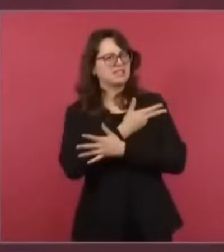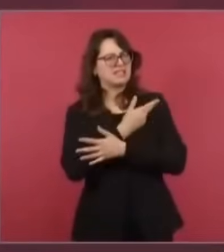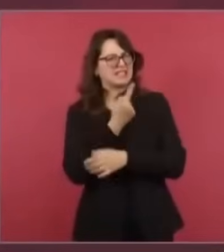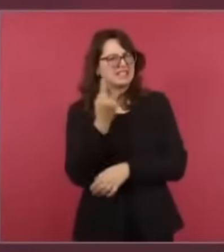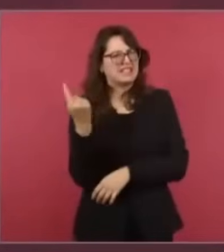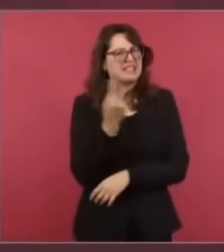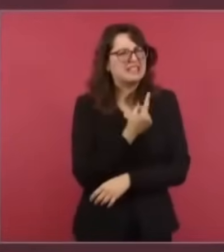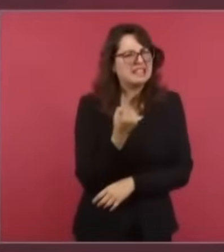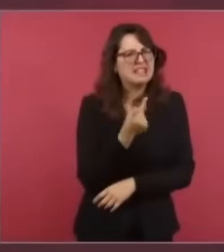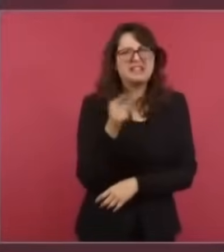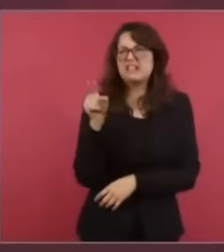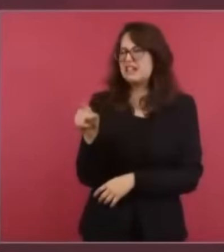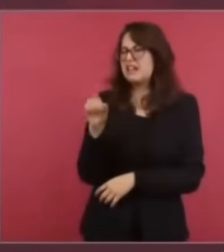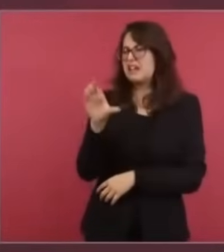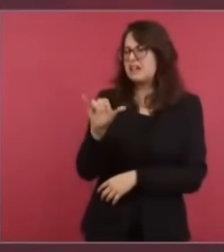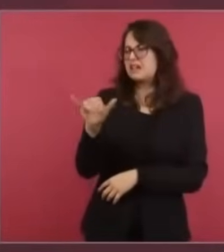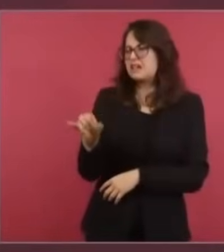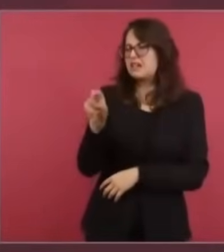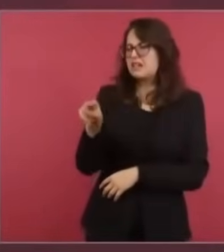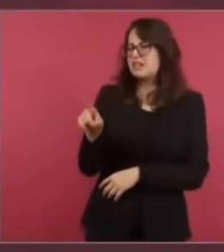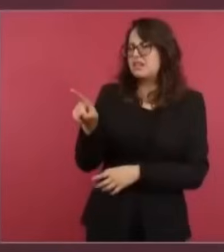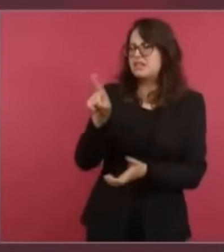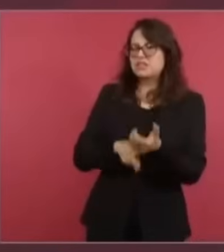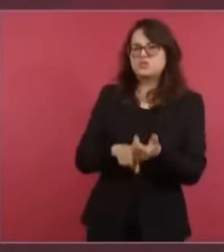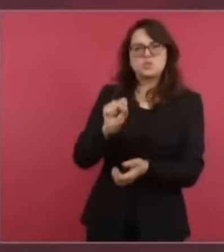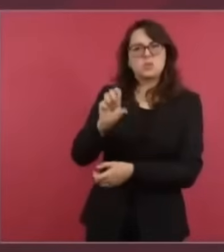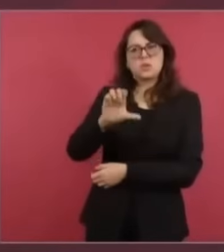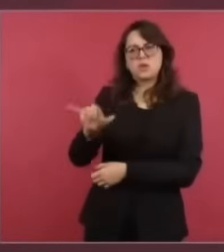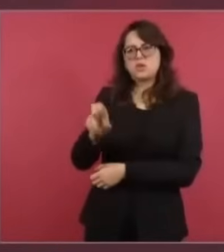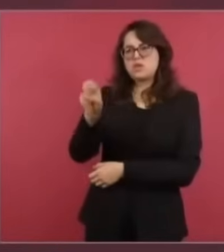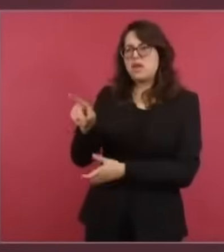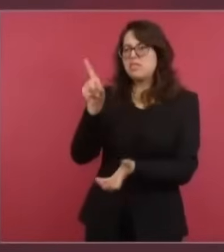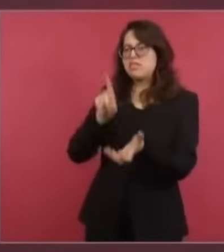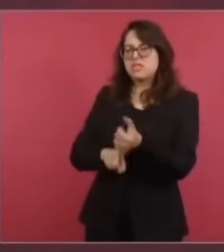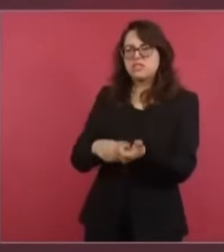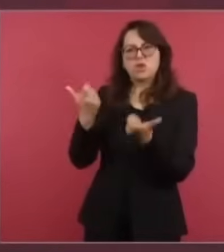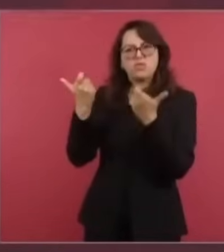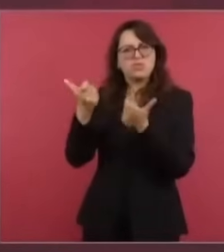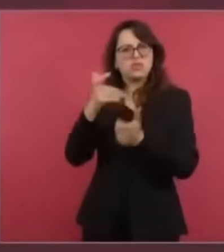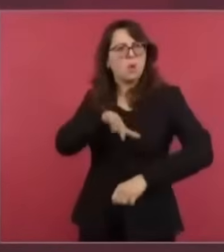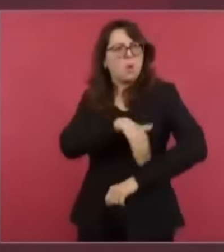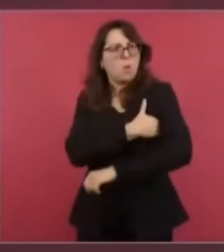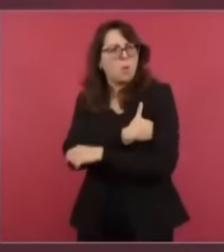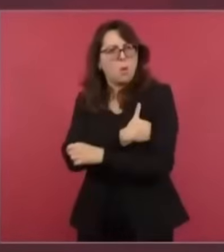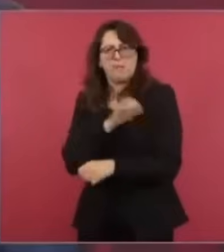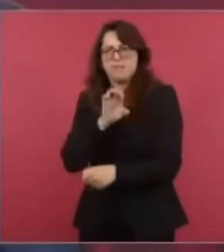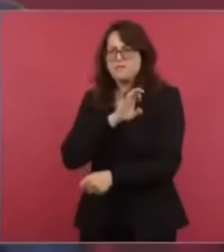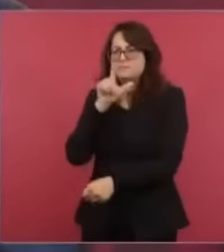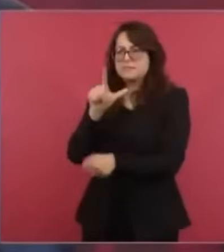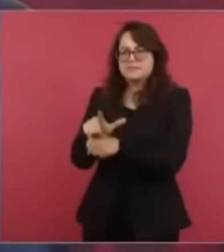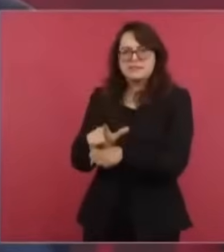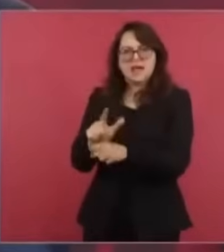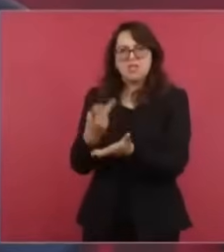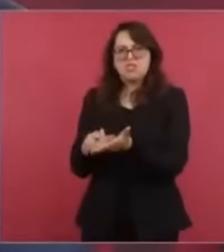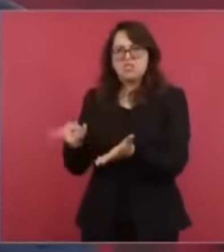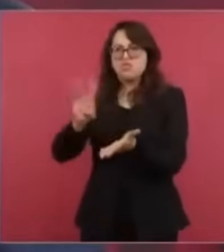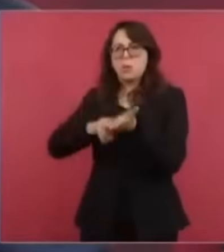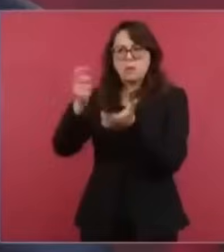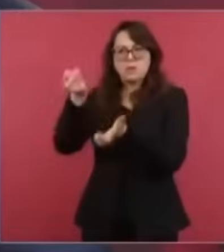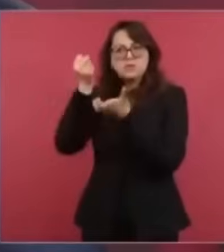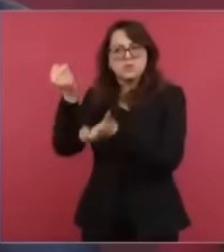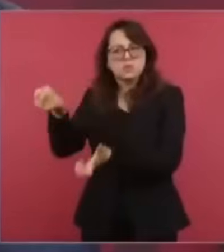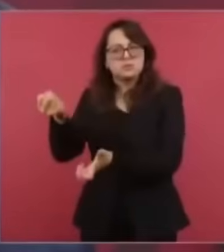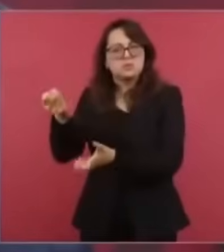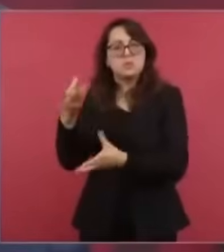No se sabía, y ya lleva tiempo. O sea, sí, estoy seguro que